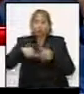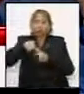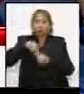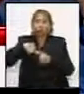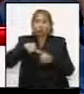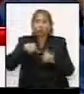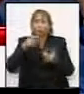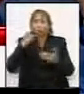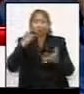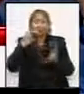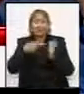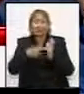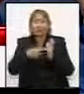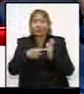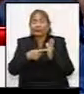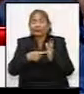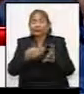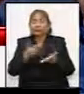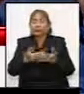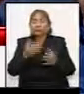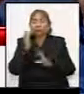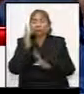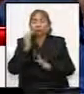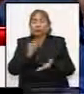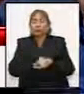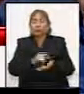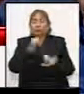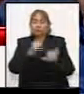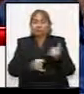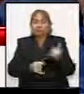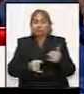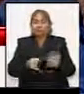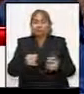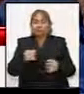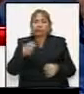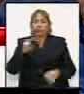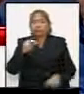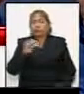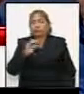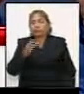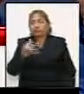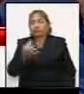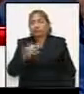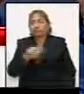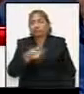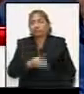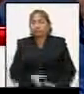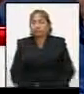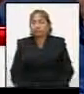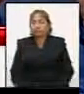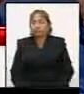fueron identificados en el marco de la disposición complementaria final de la 98ª ley